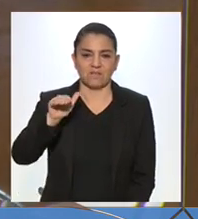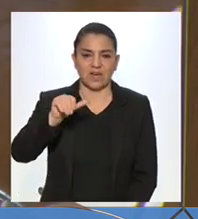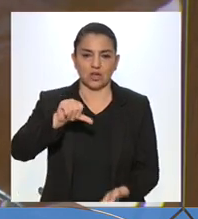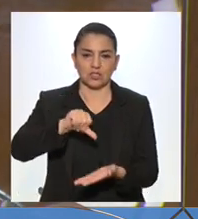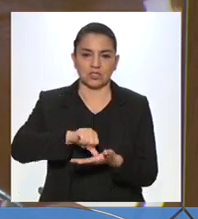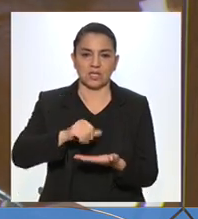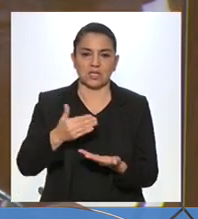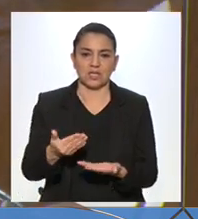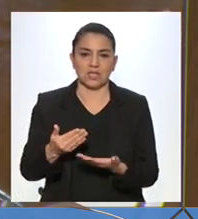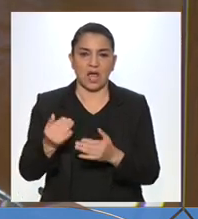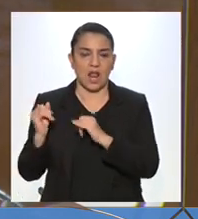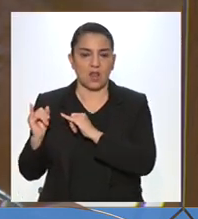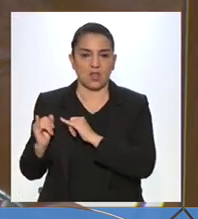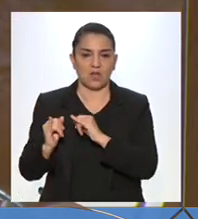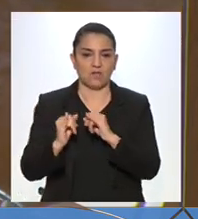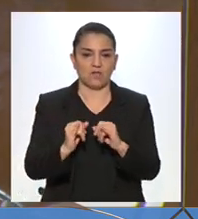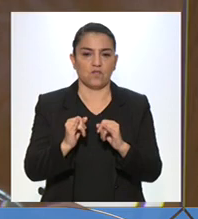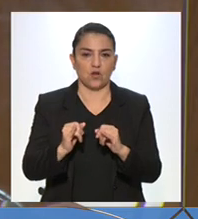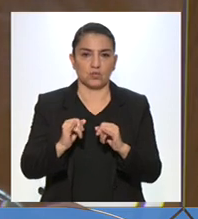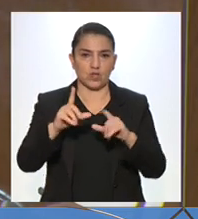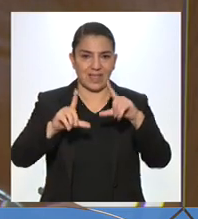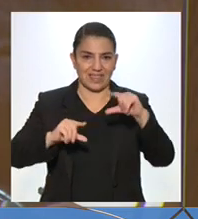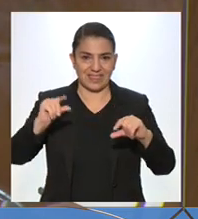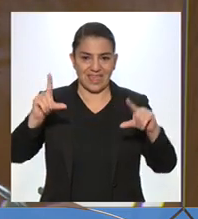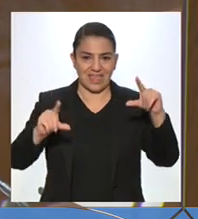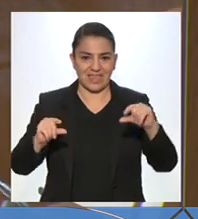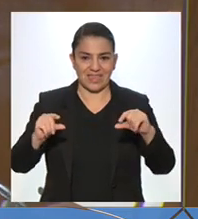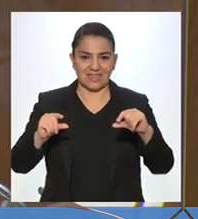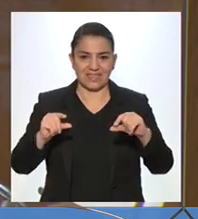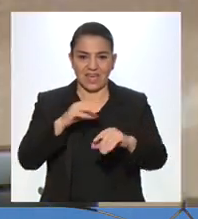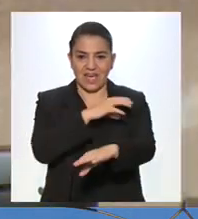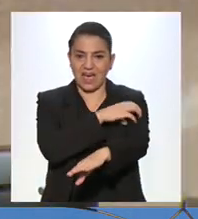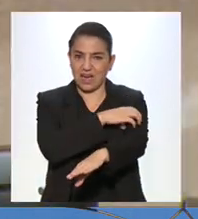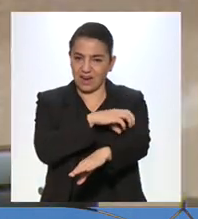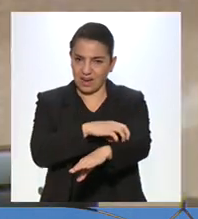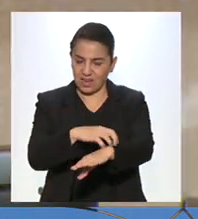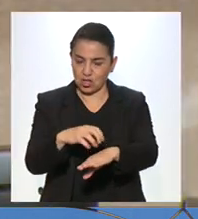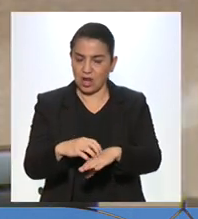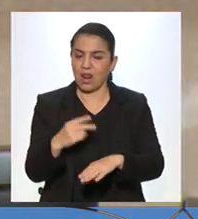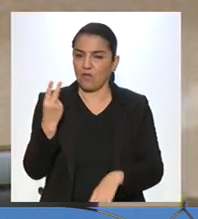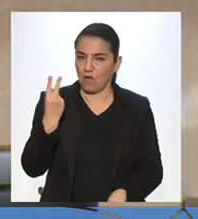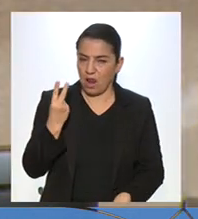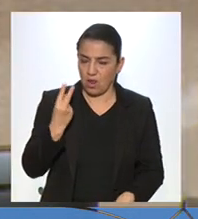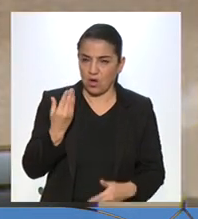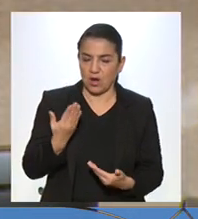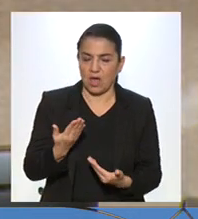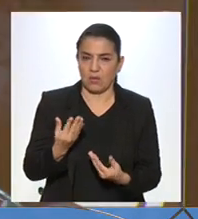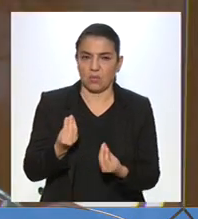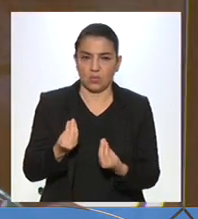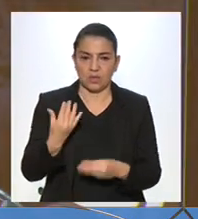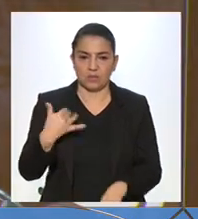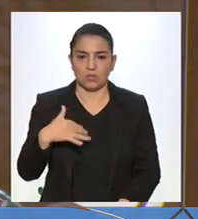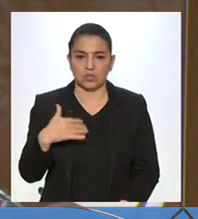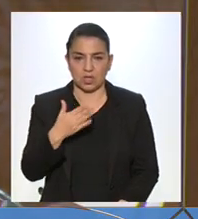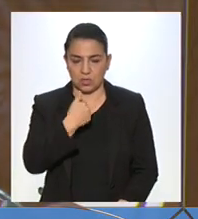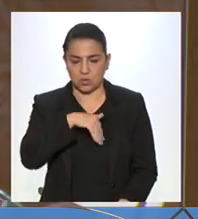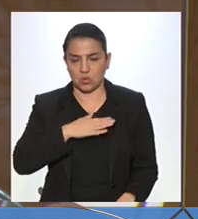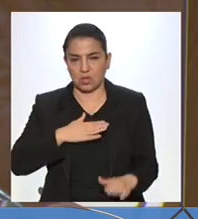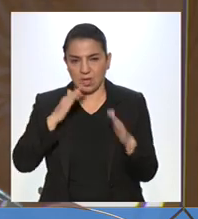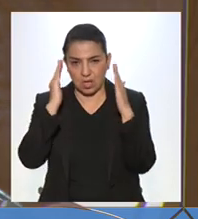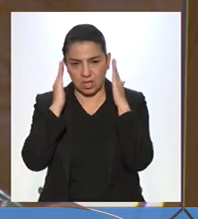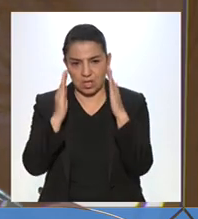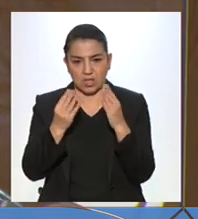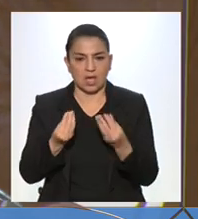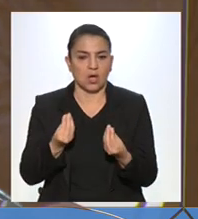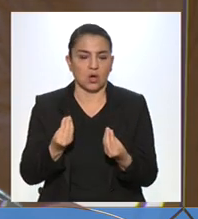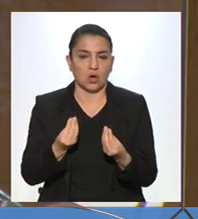mucho la información respecto de las estadísticas regionales, lo valoramos, presidente, significativamente. Vamos a estar muy atentos a cómo